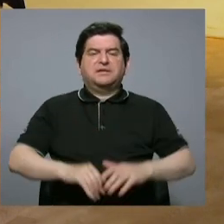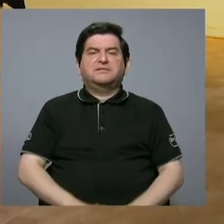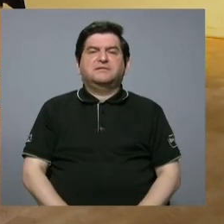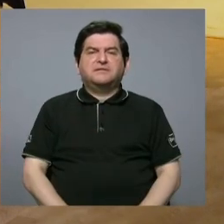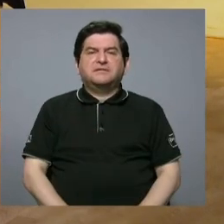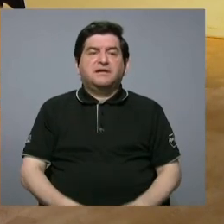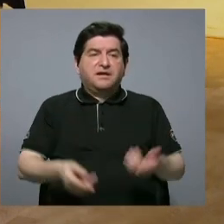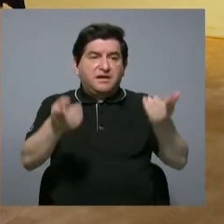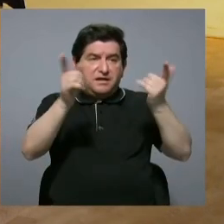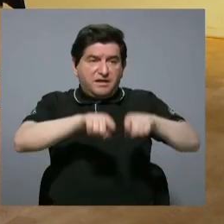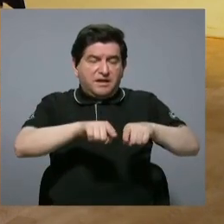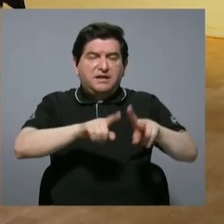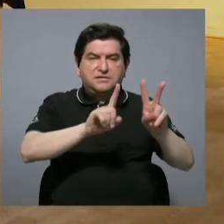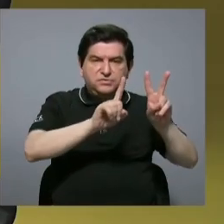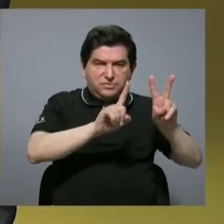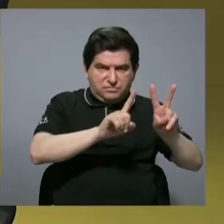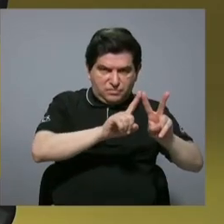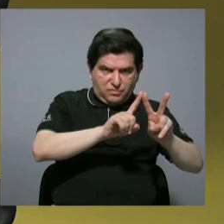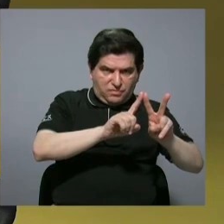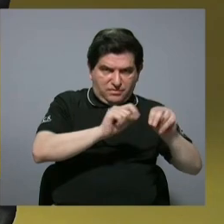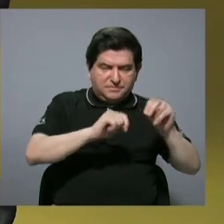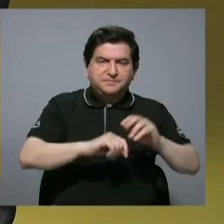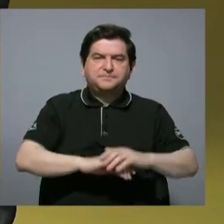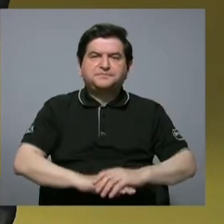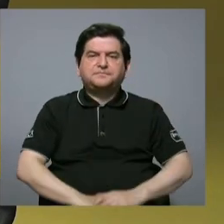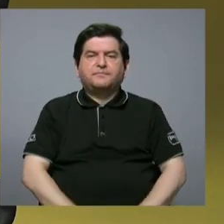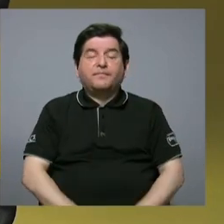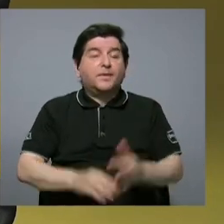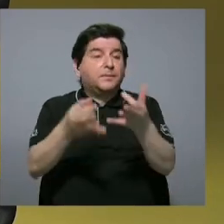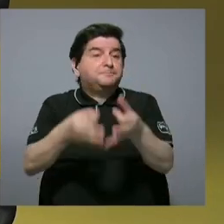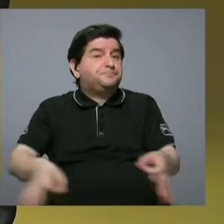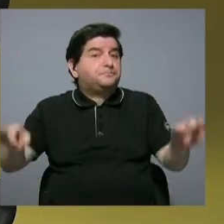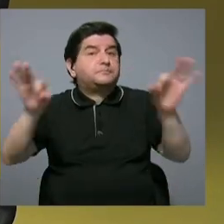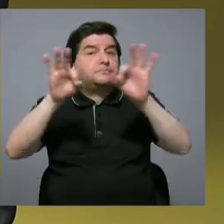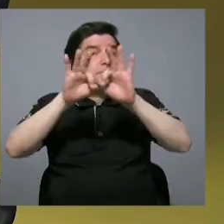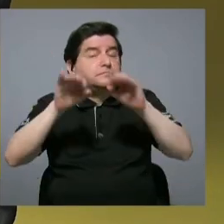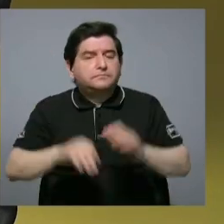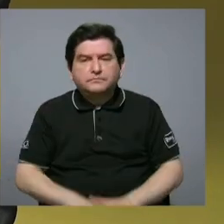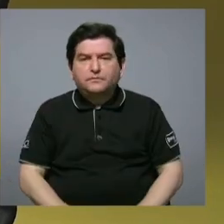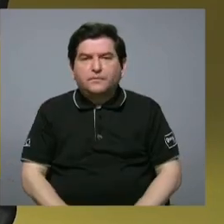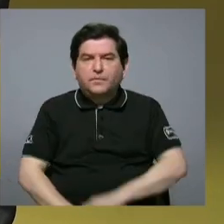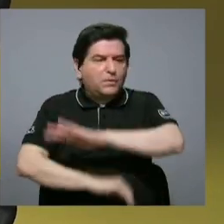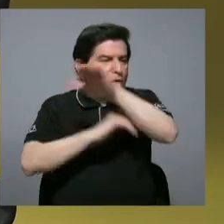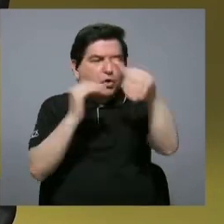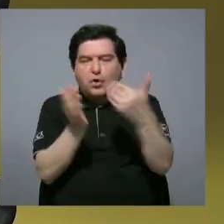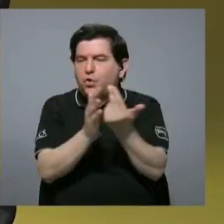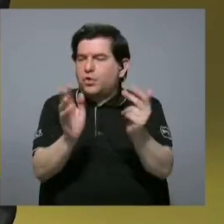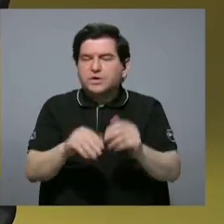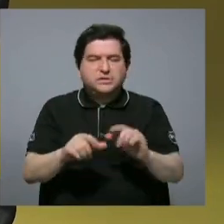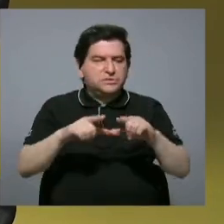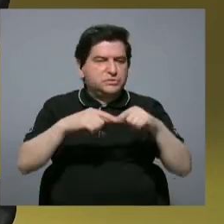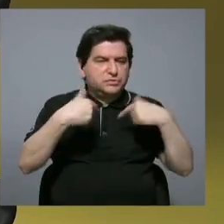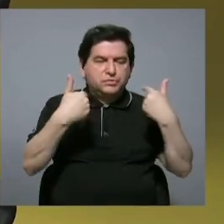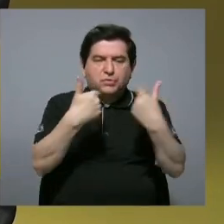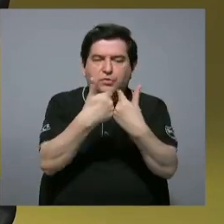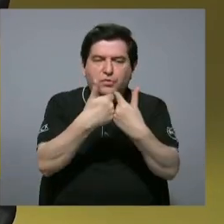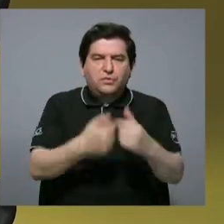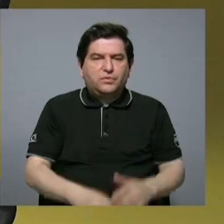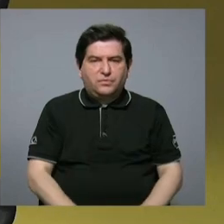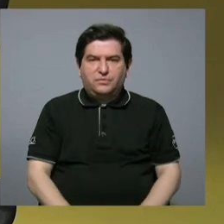el partido de Nicoya. Y lo importante aquí es que no es todo el partido, sino